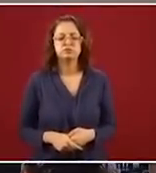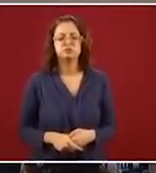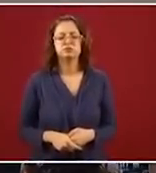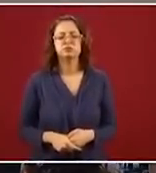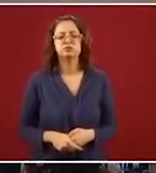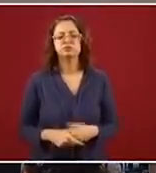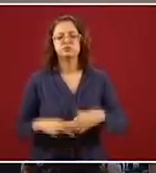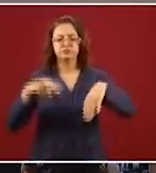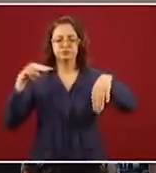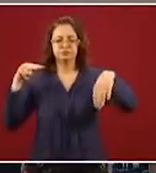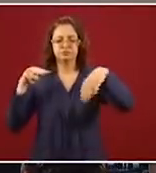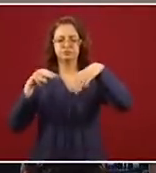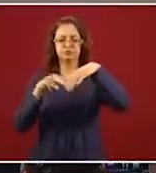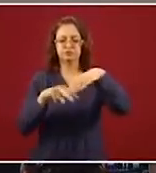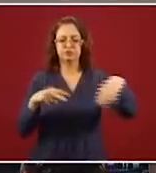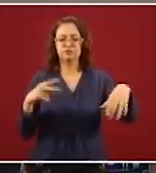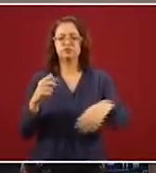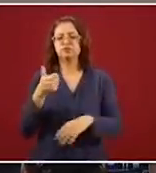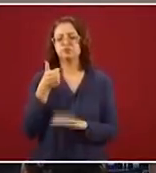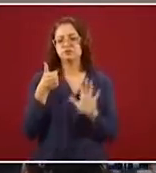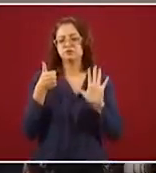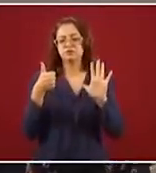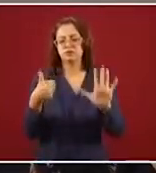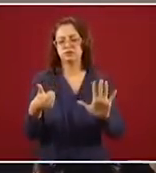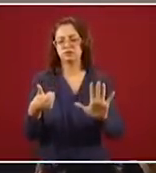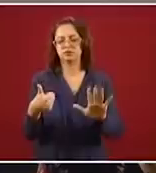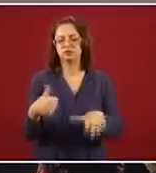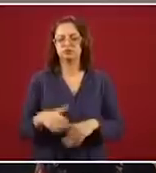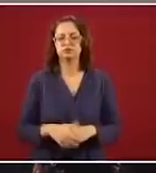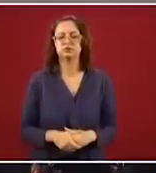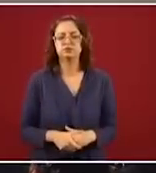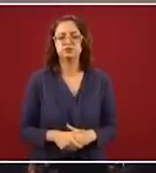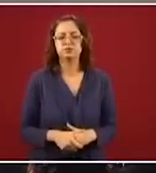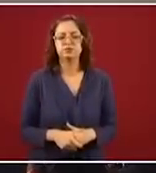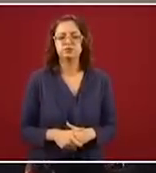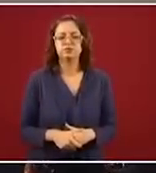resonancia magnética, 6.